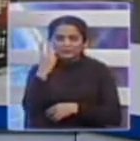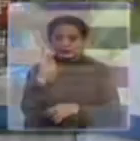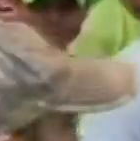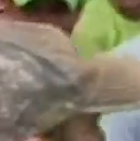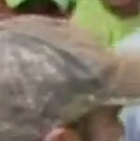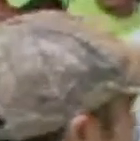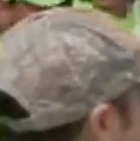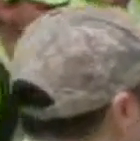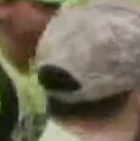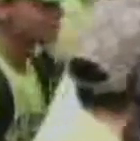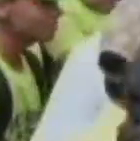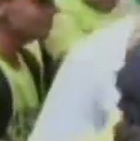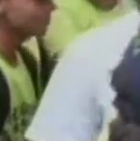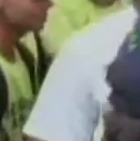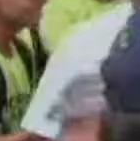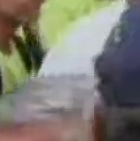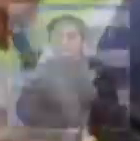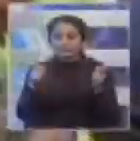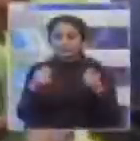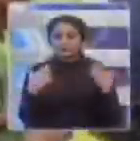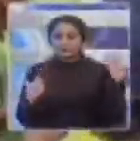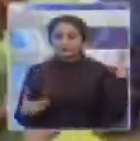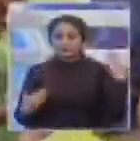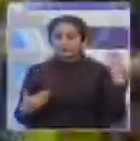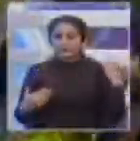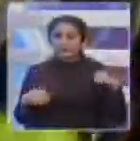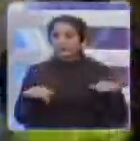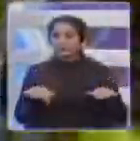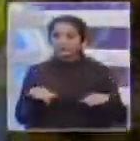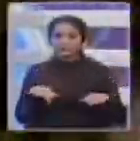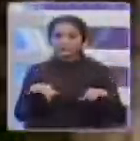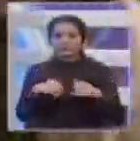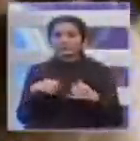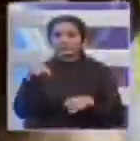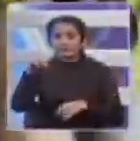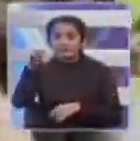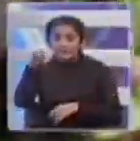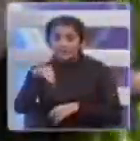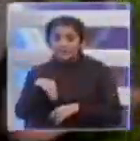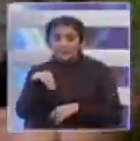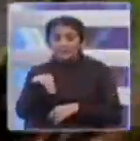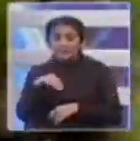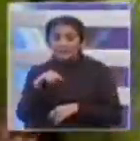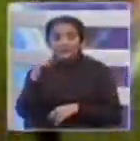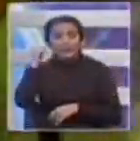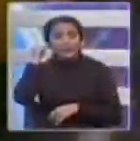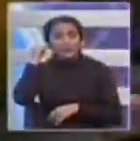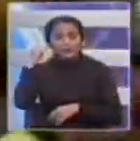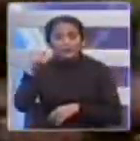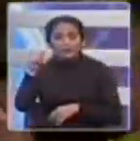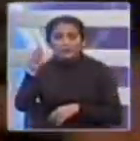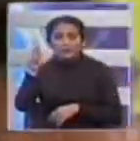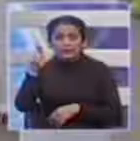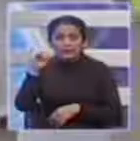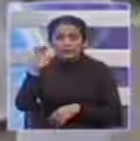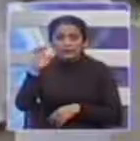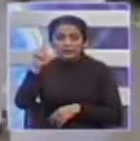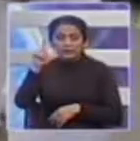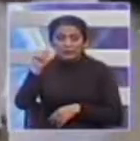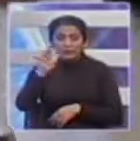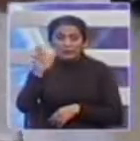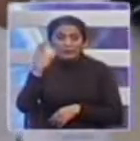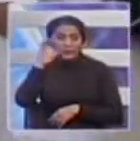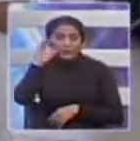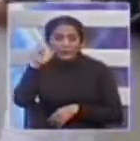La campaña electoral avanza en todo el país. Este martes la candidata Gabriela Riva de Neira del Movimiento de Gobierno reiteró en Cuenca que de